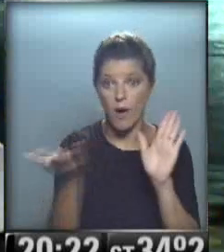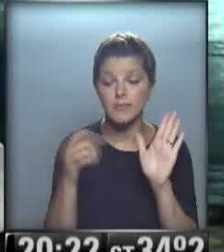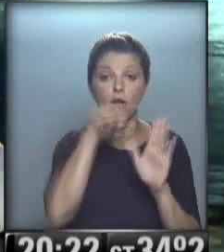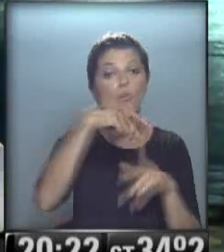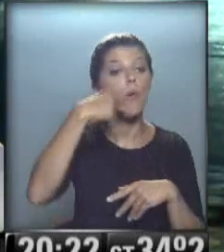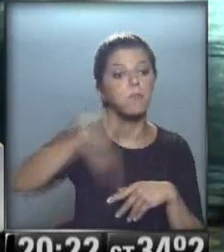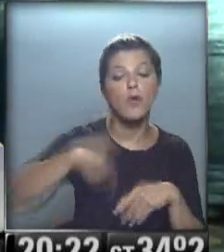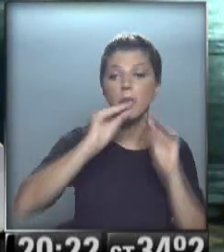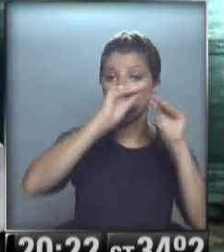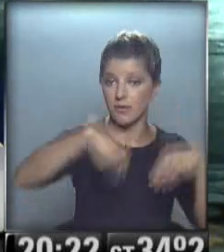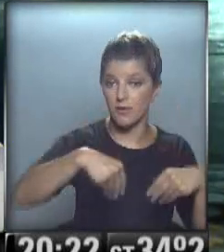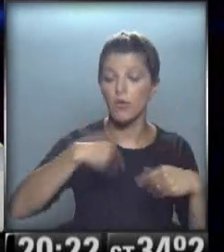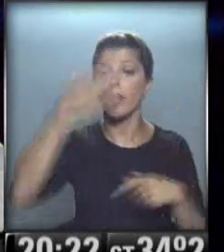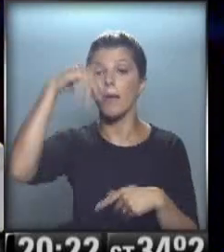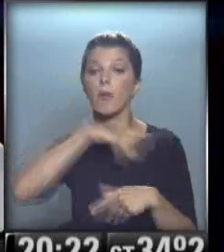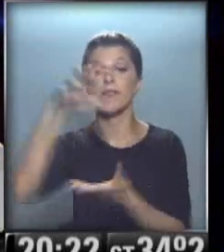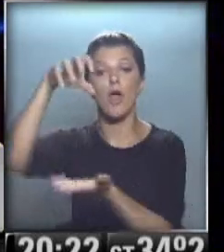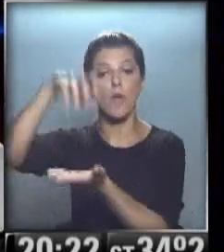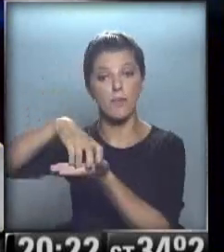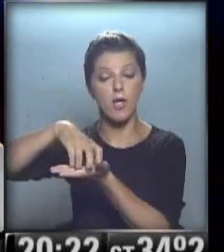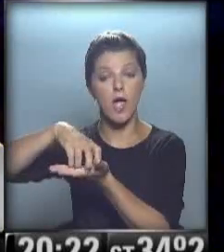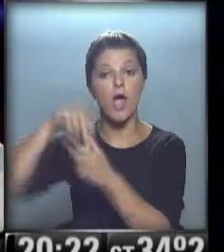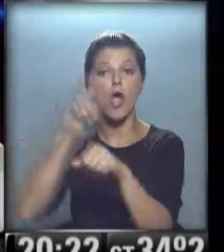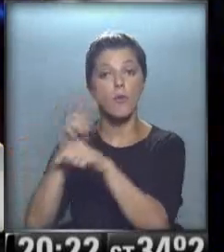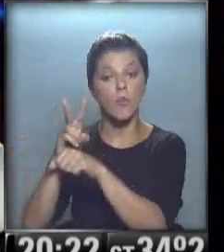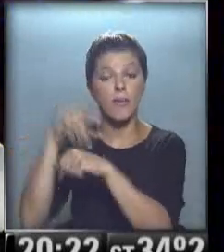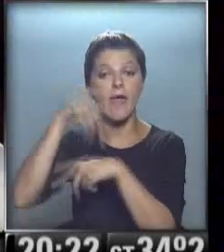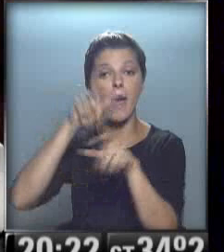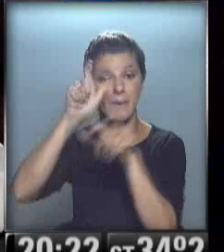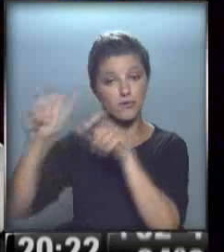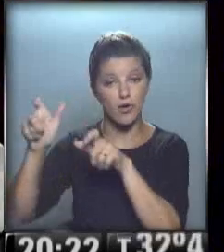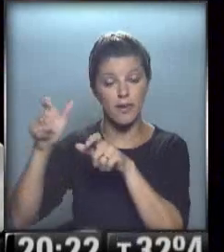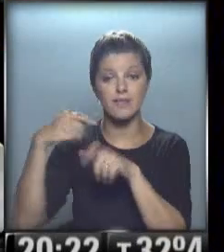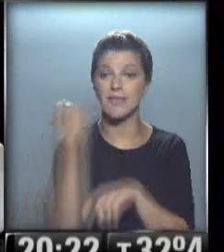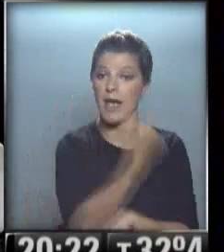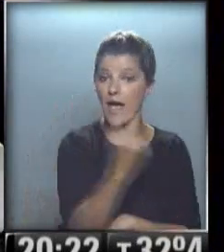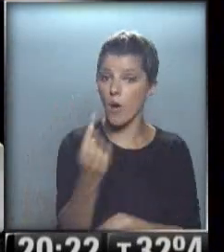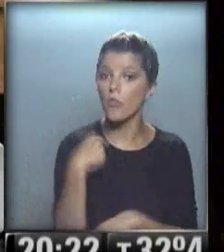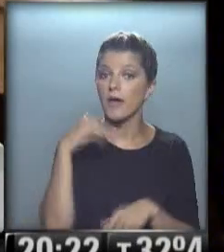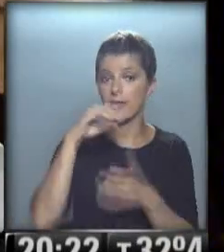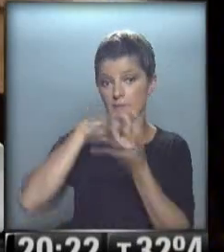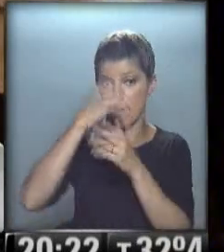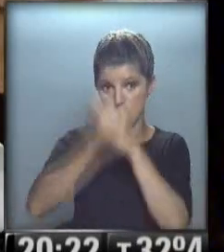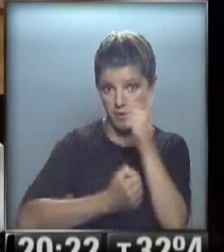y dirigirse con una nota a la oficina de consumidores de la empresa correspondiente. Una